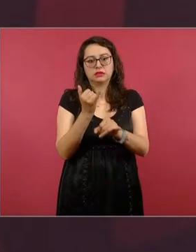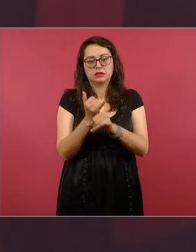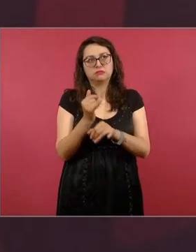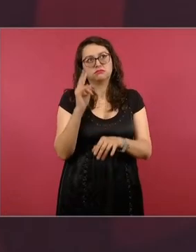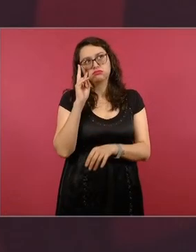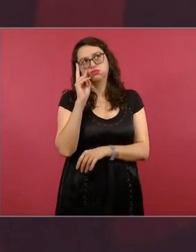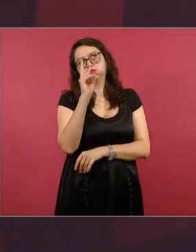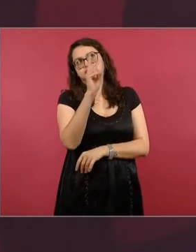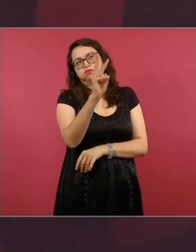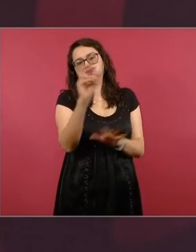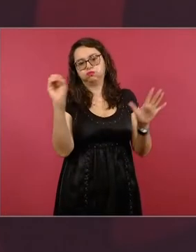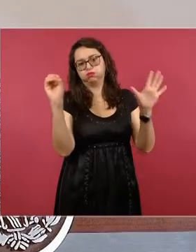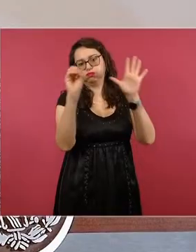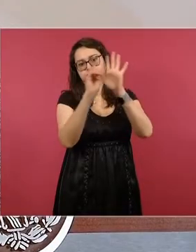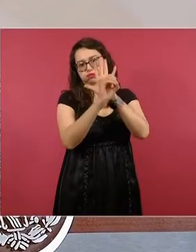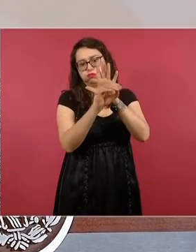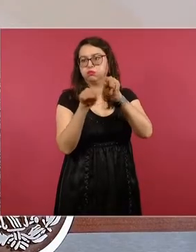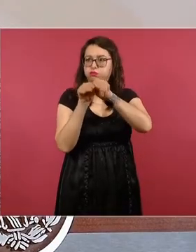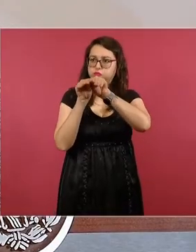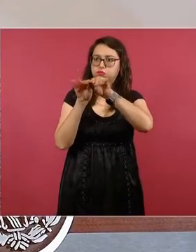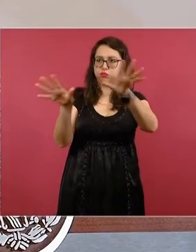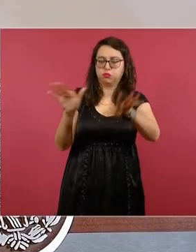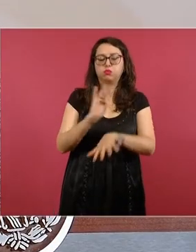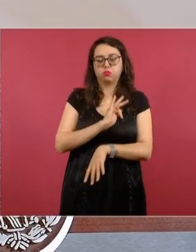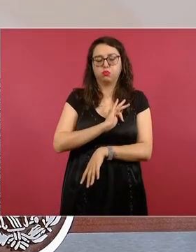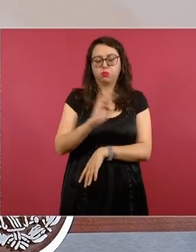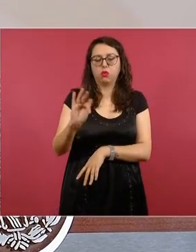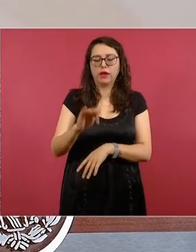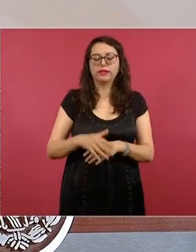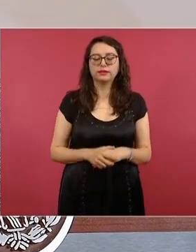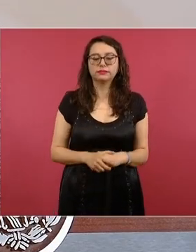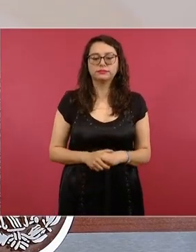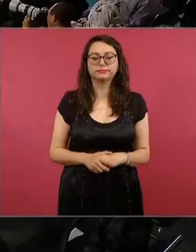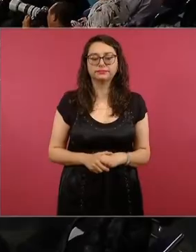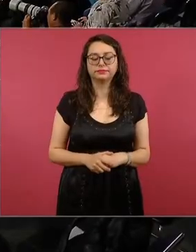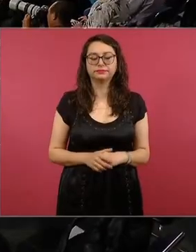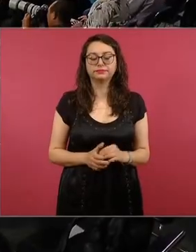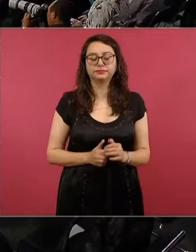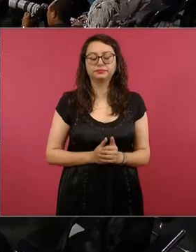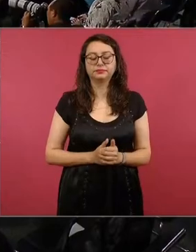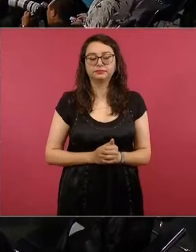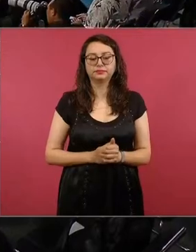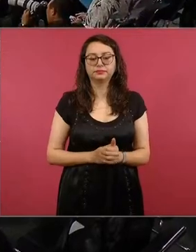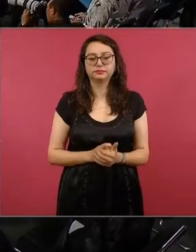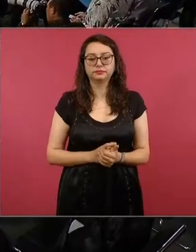Sinaloa y también ahí va a haber disponibilidad de filtros.